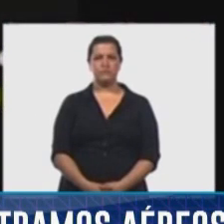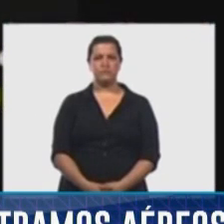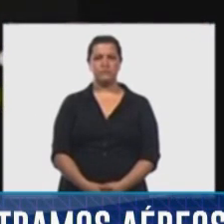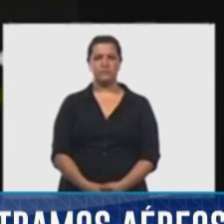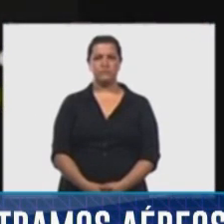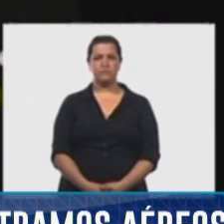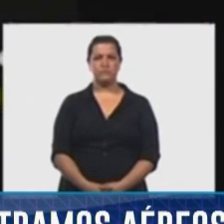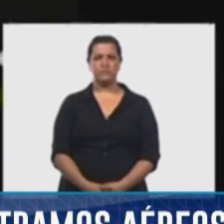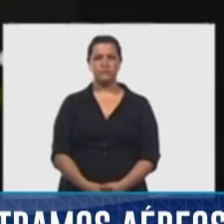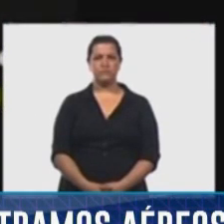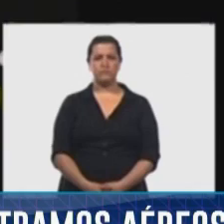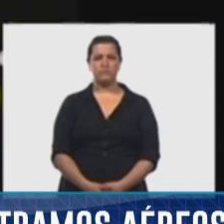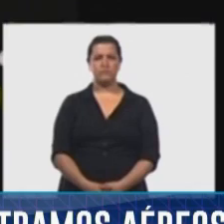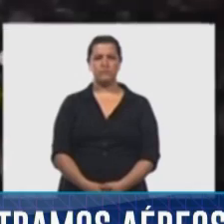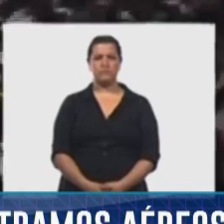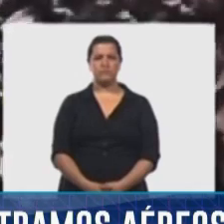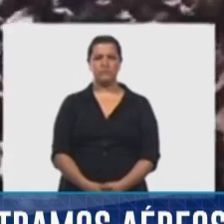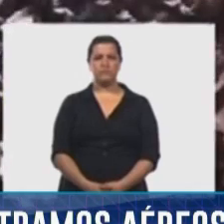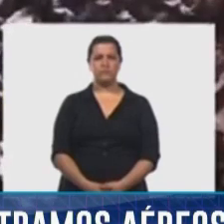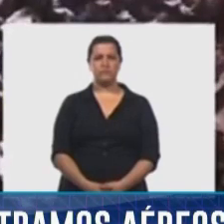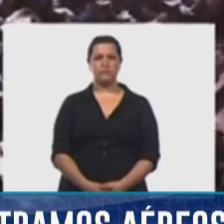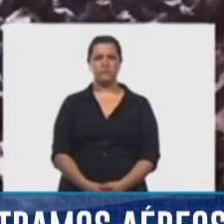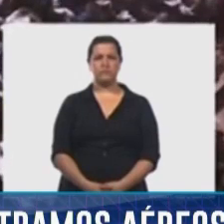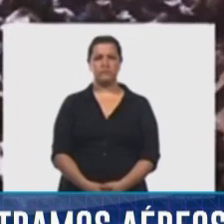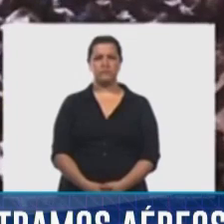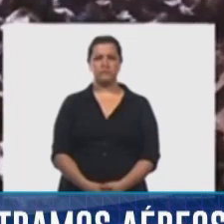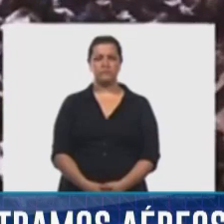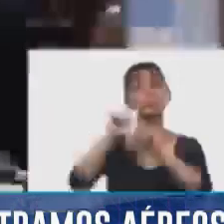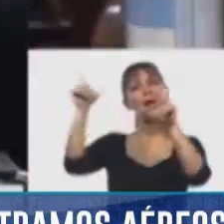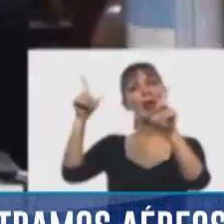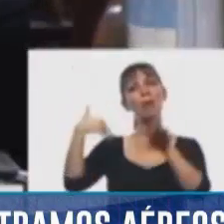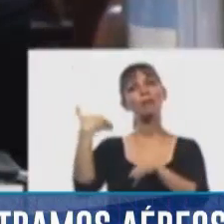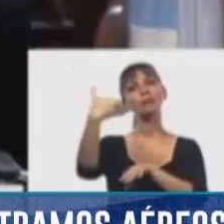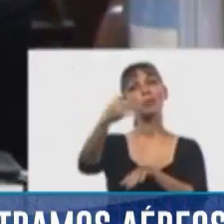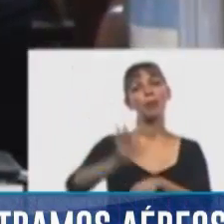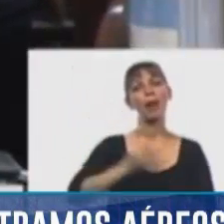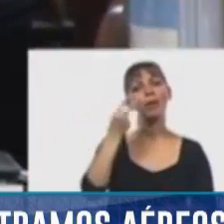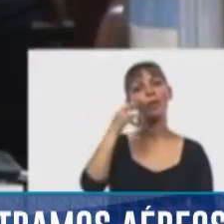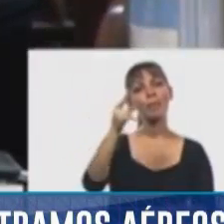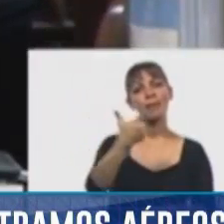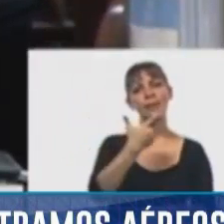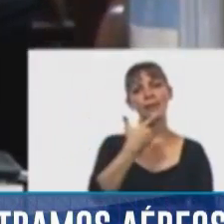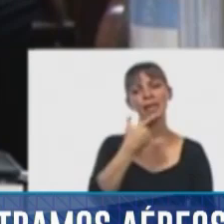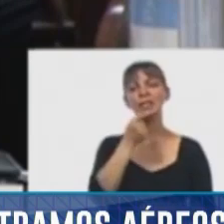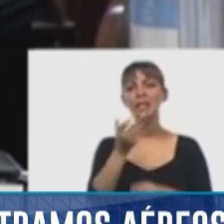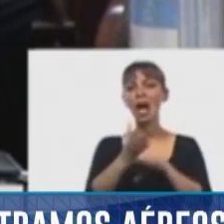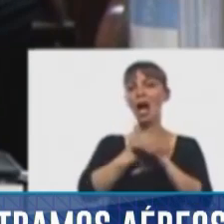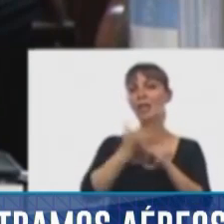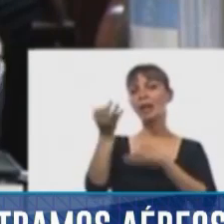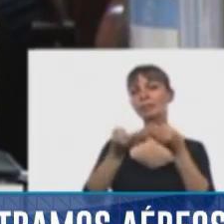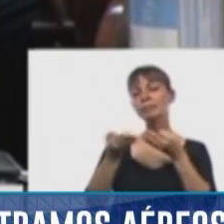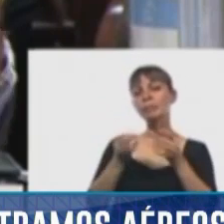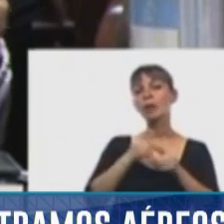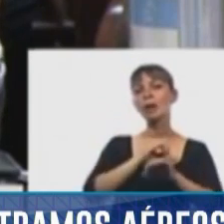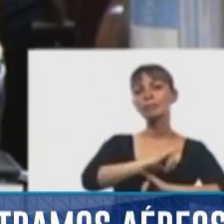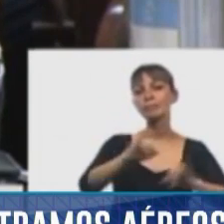Por lo tanto, el aumento de la dieta queda en el 31% que fijó esa paritaria. Con respecto a lo que decías, Lucas, sobre